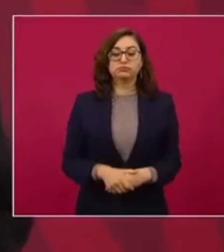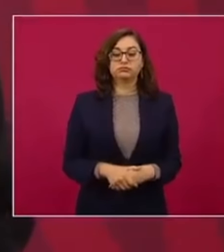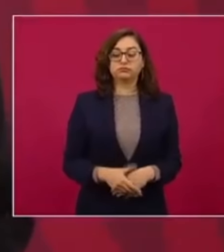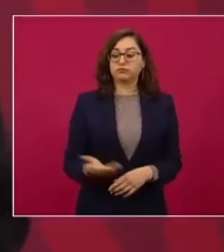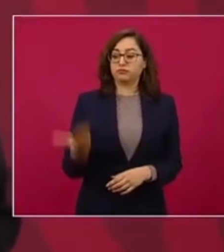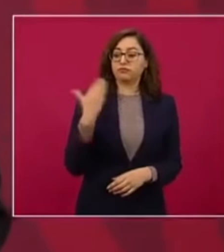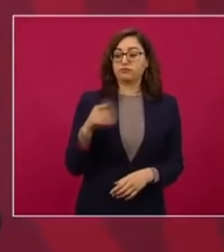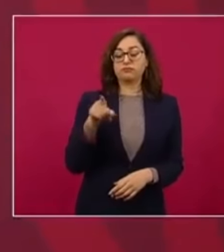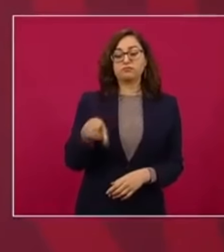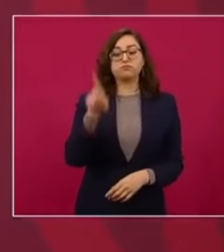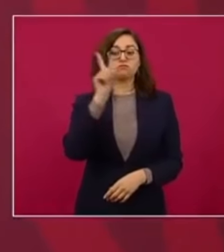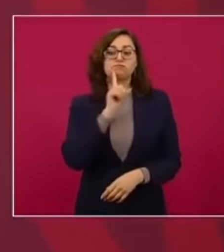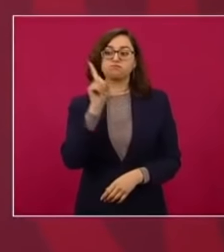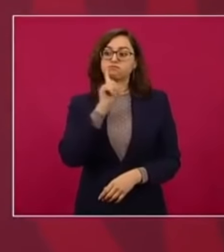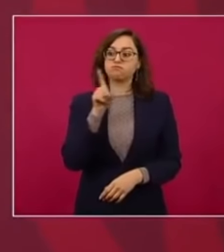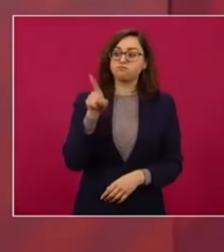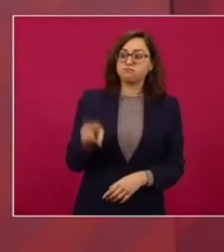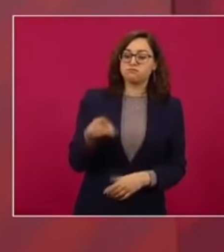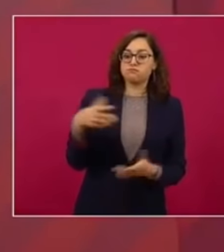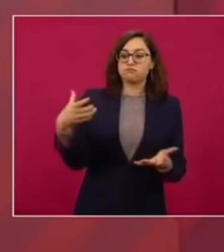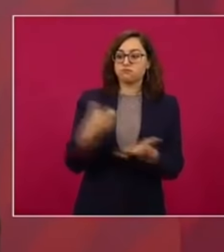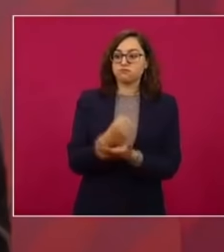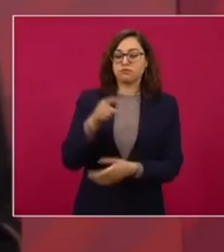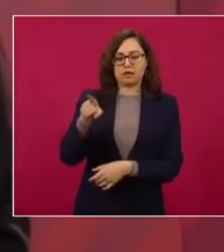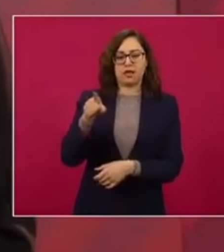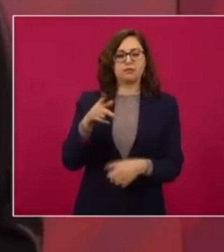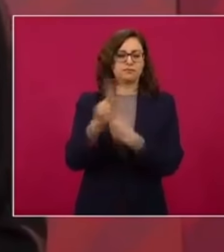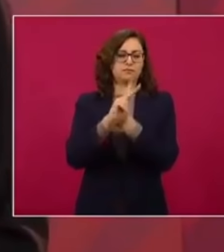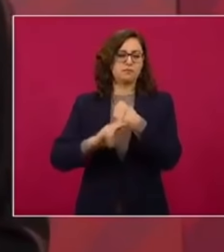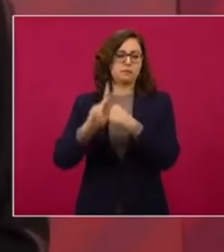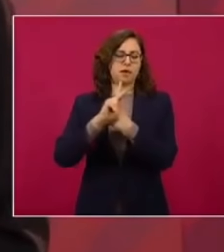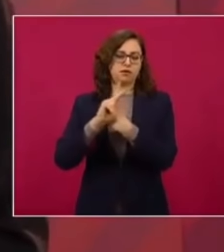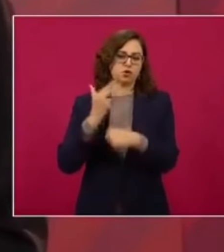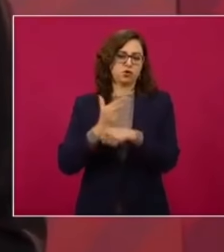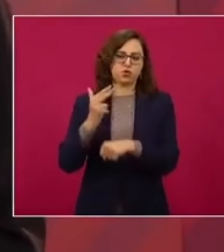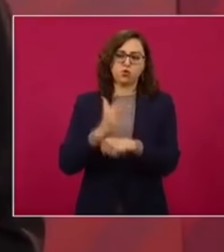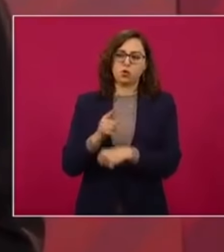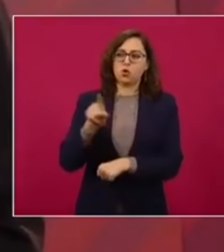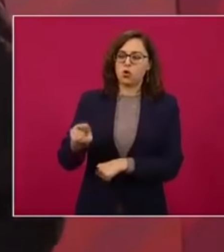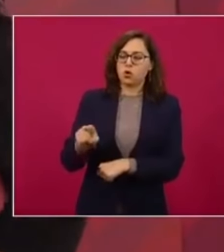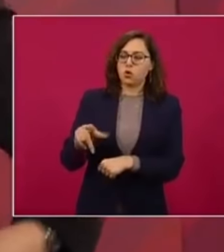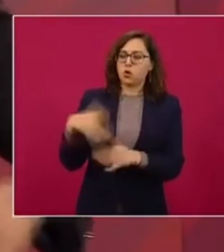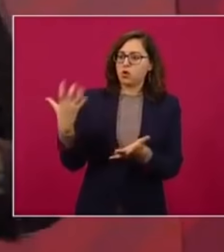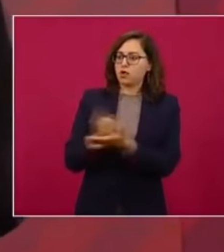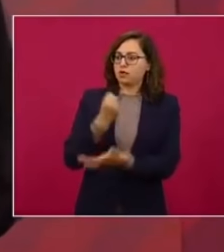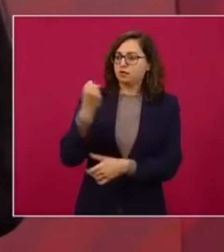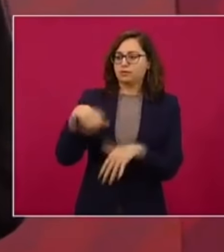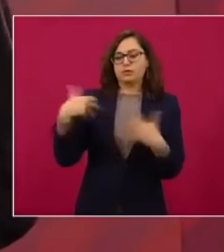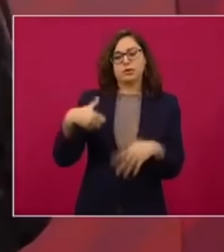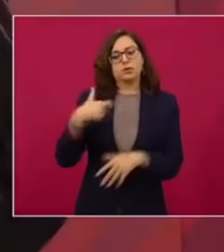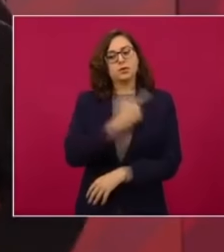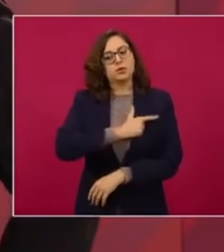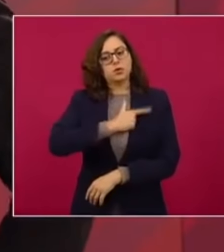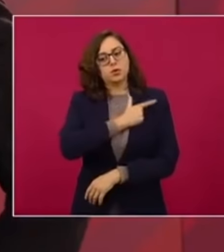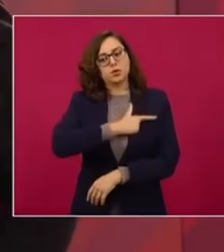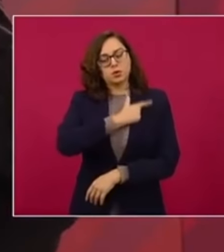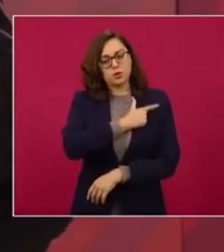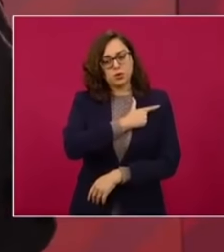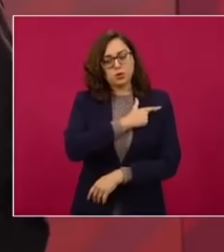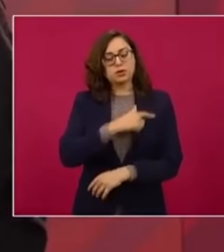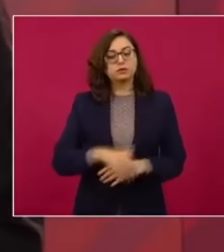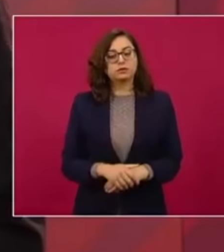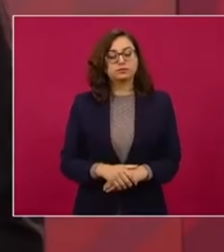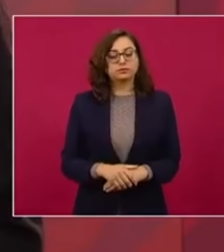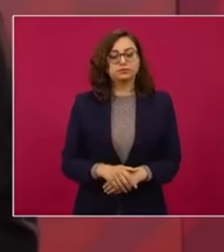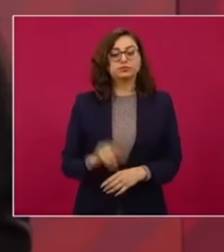Xiomara en Honduras. Me mandó a decir que pues está